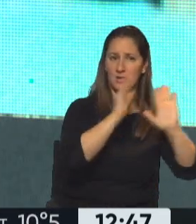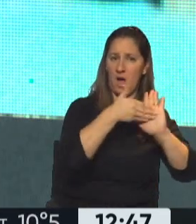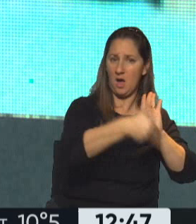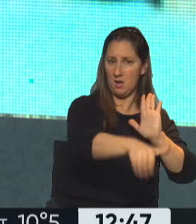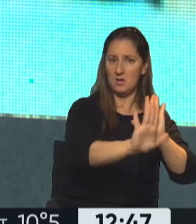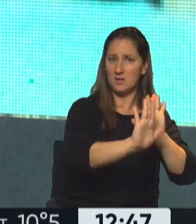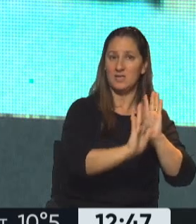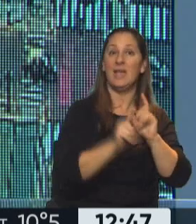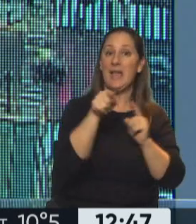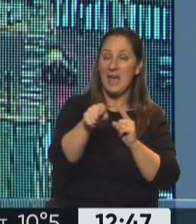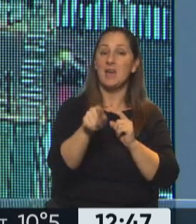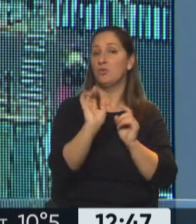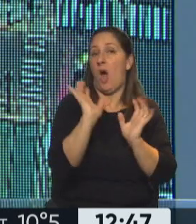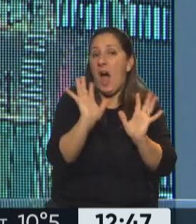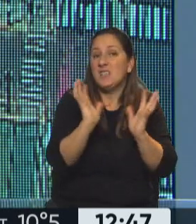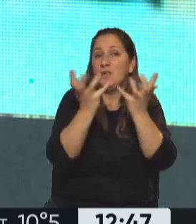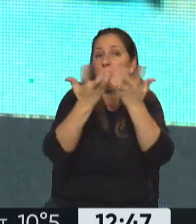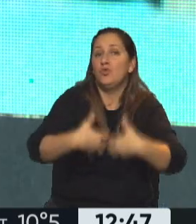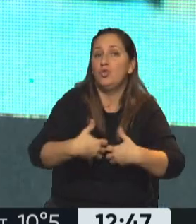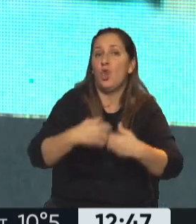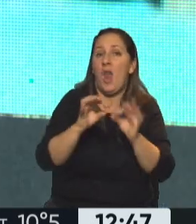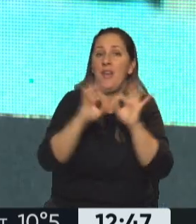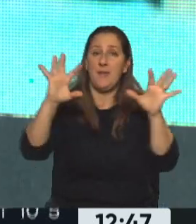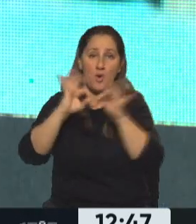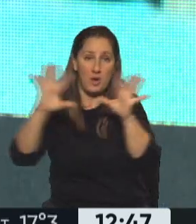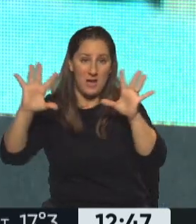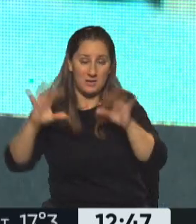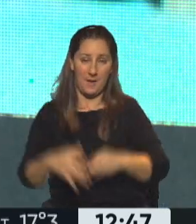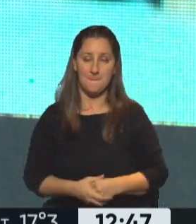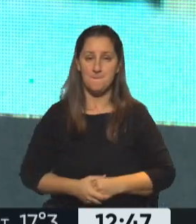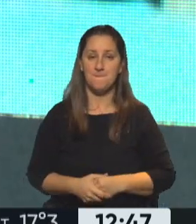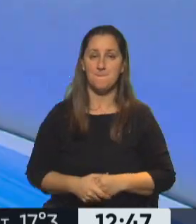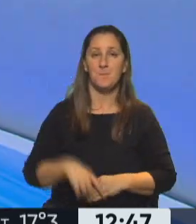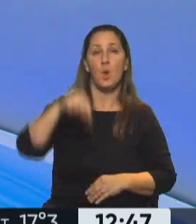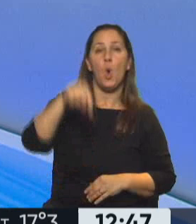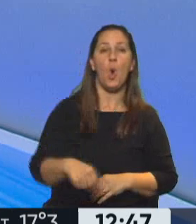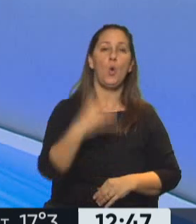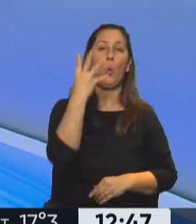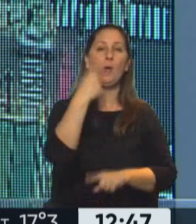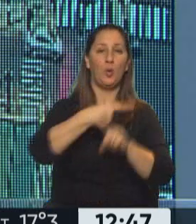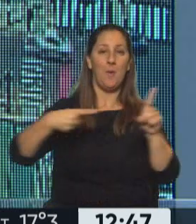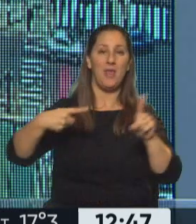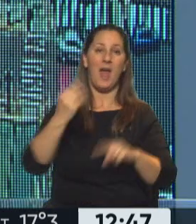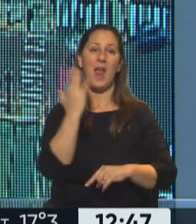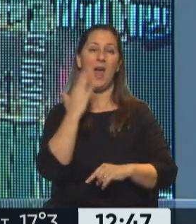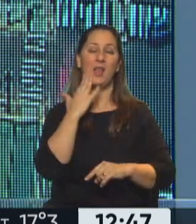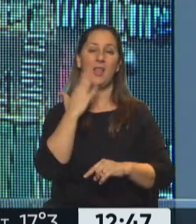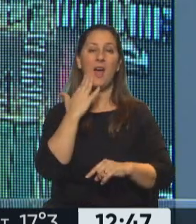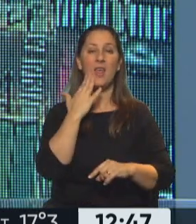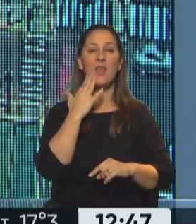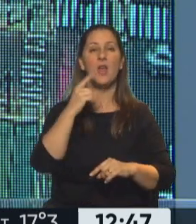las instituciones de la democracia, como suelen decir algunos dirigentes políticos. Hoy a las 4:30, concentración en